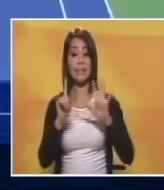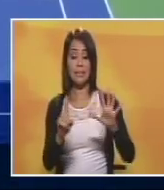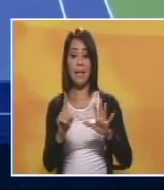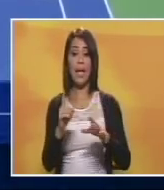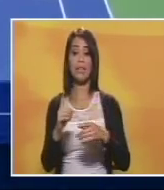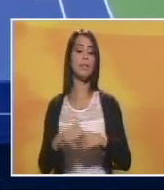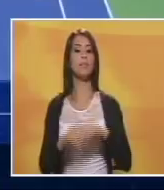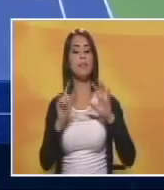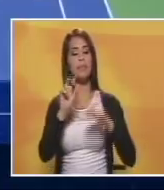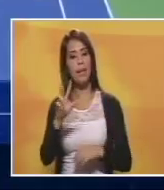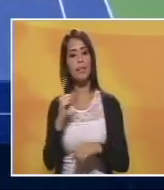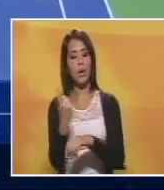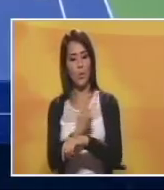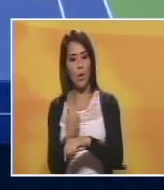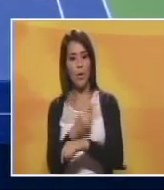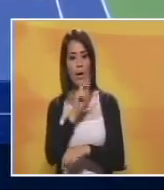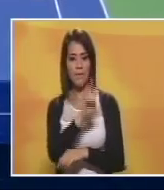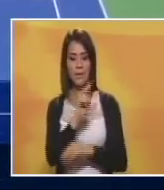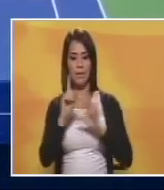rival será el local John Isner.